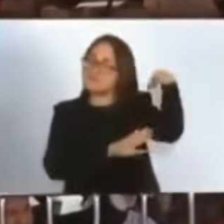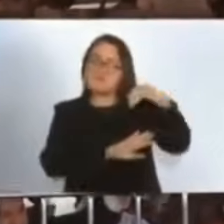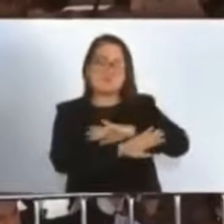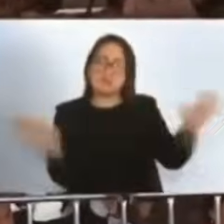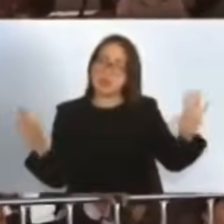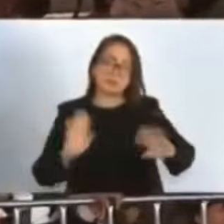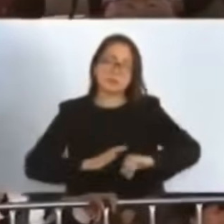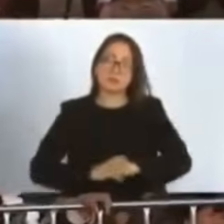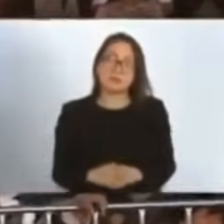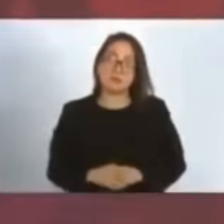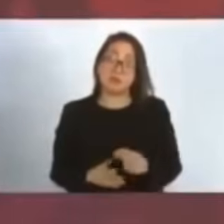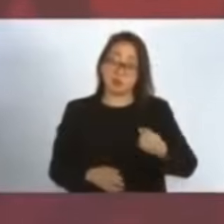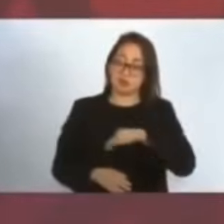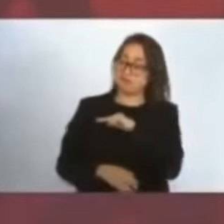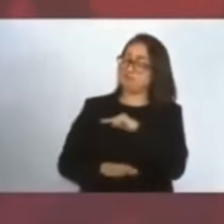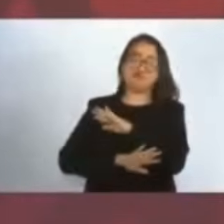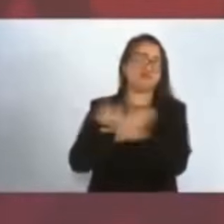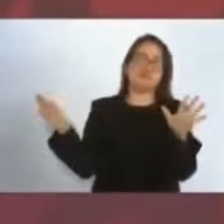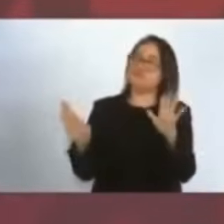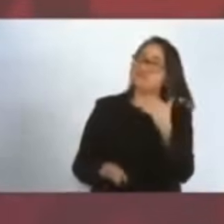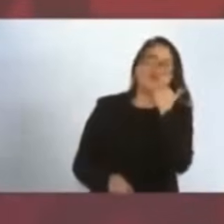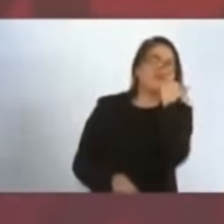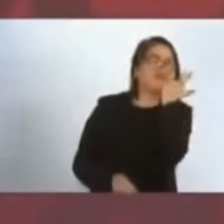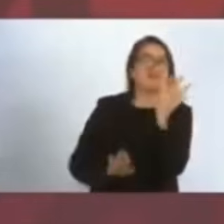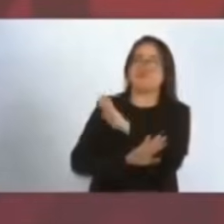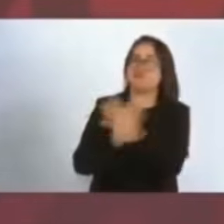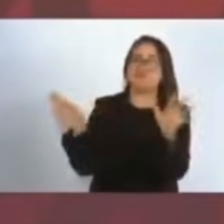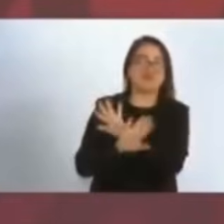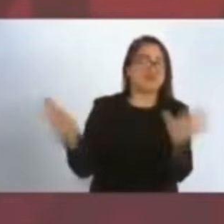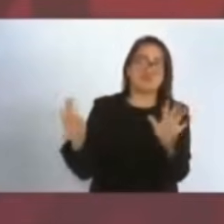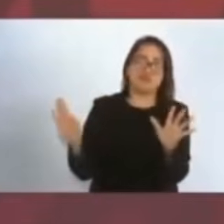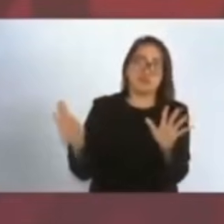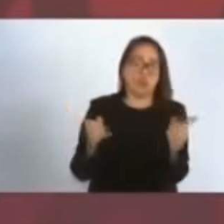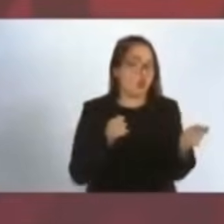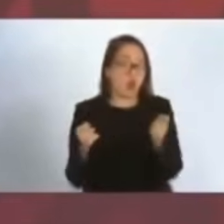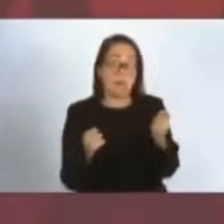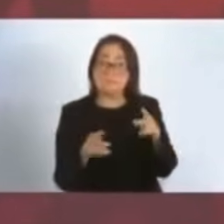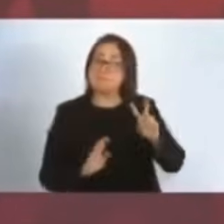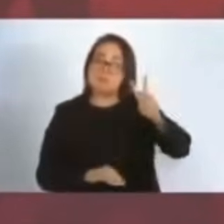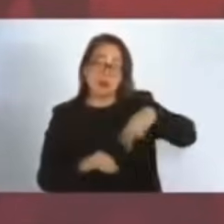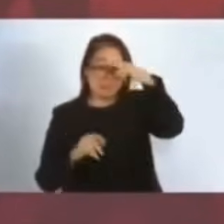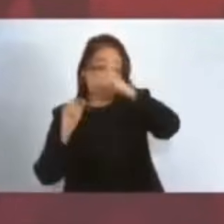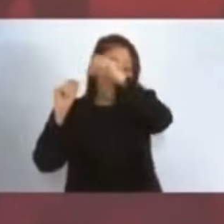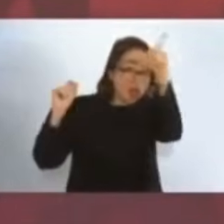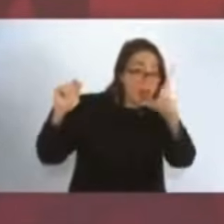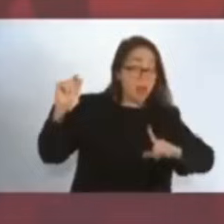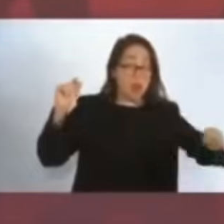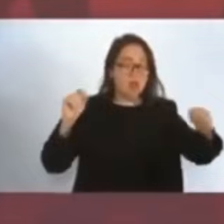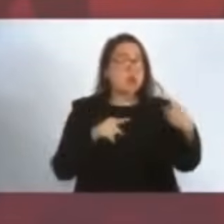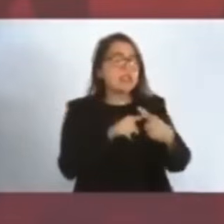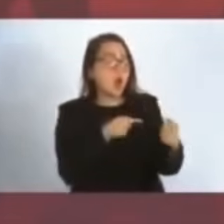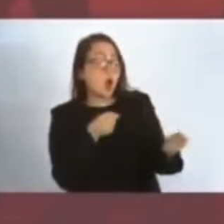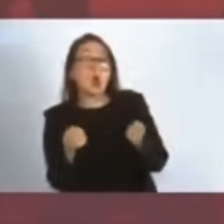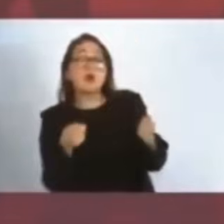No queremos la oligarquía. México no es país de unos cuantos.